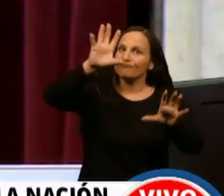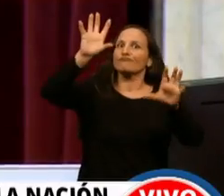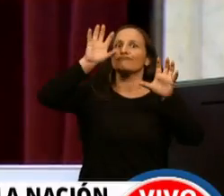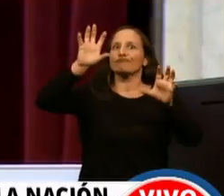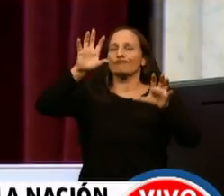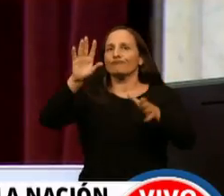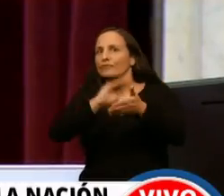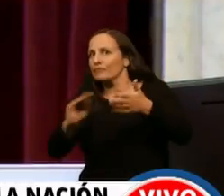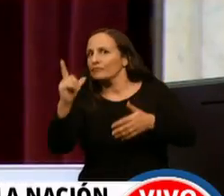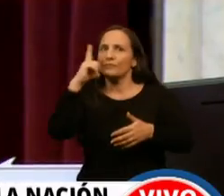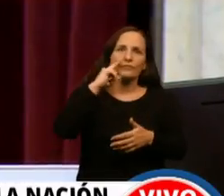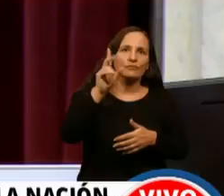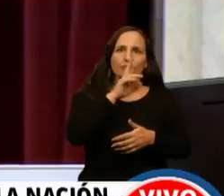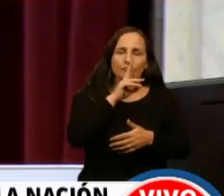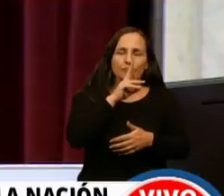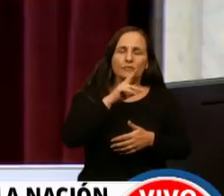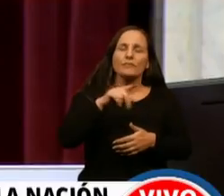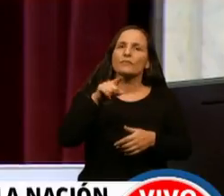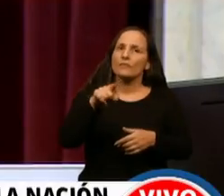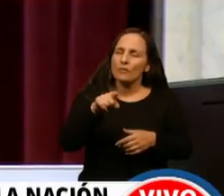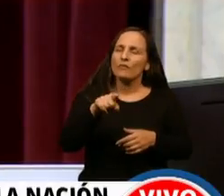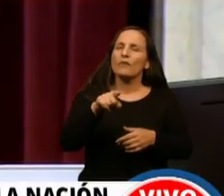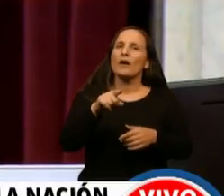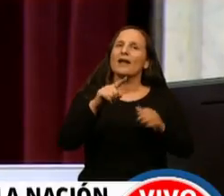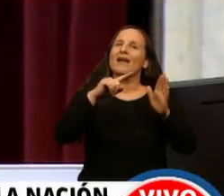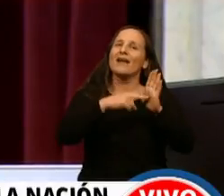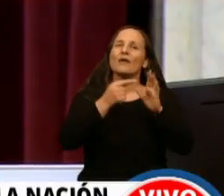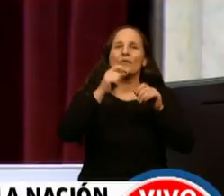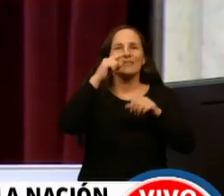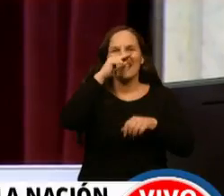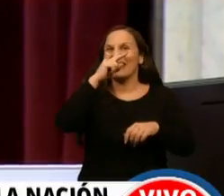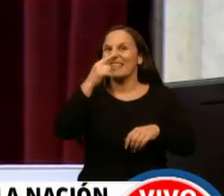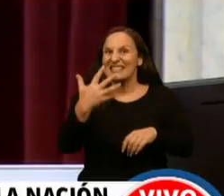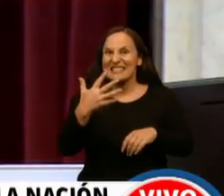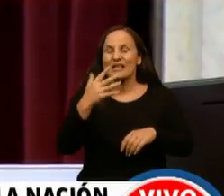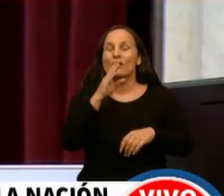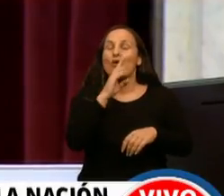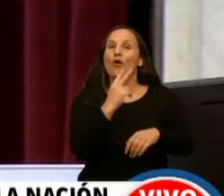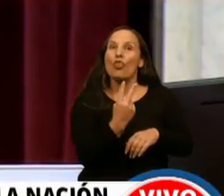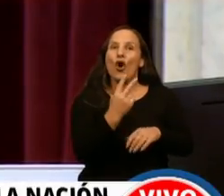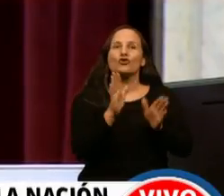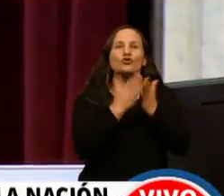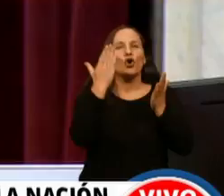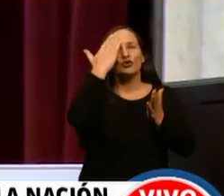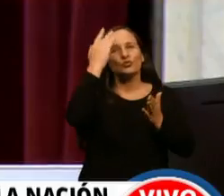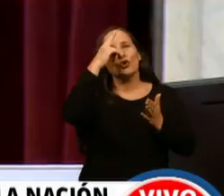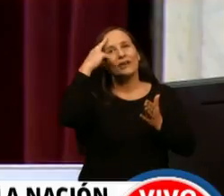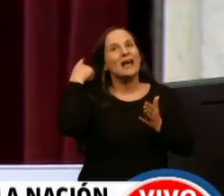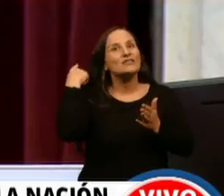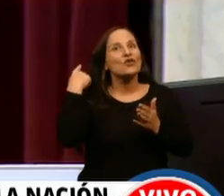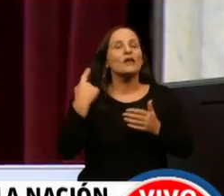diputados y diputadas que de acuerdo al artículo 75 inciso 2 de la constitución nacional